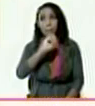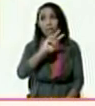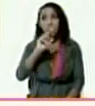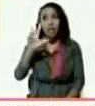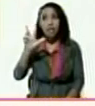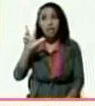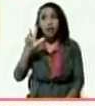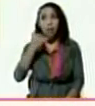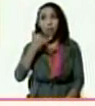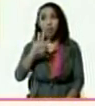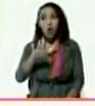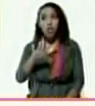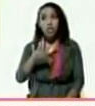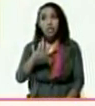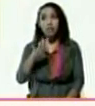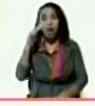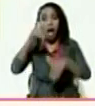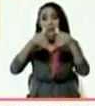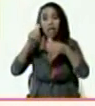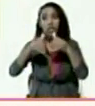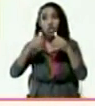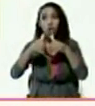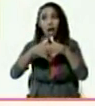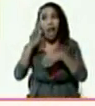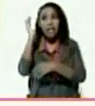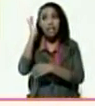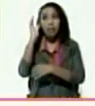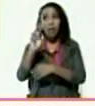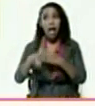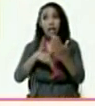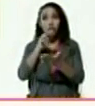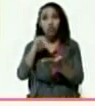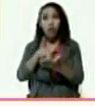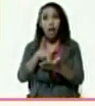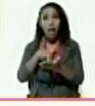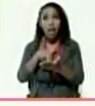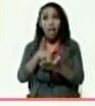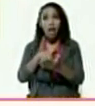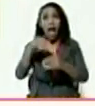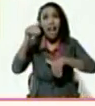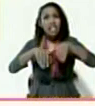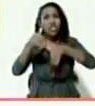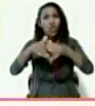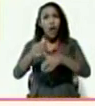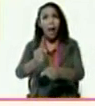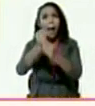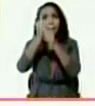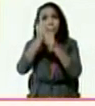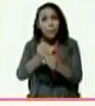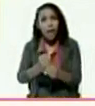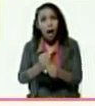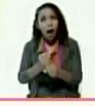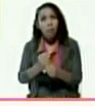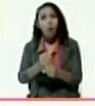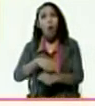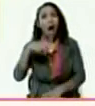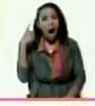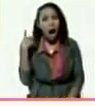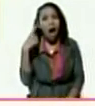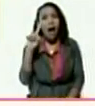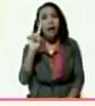estas próximas elecciones a la Asamblea Nacional. Unas elecciones que esperamos tengan la